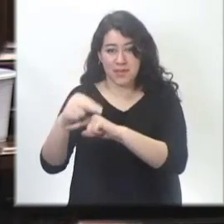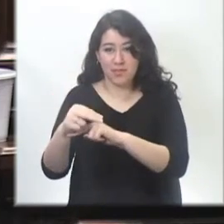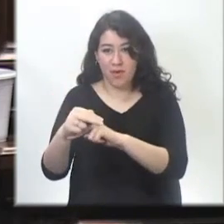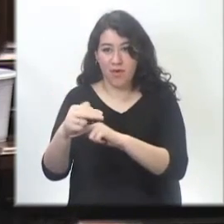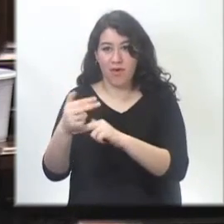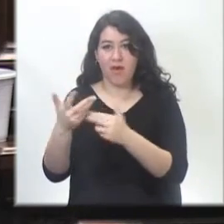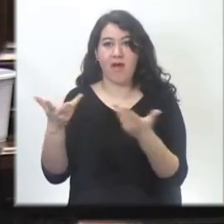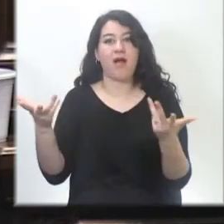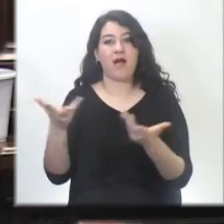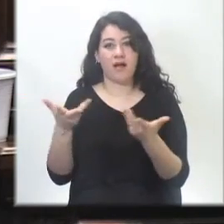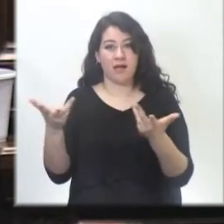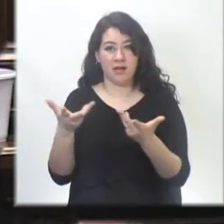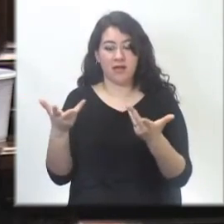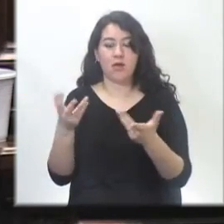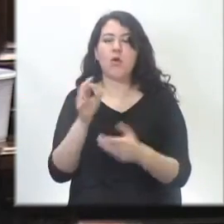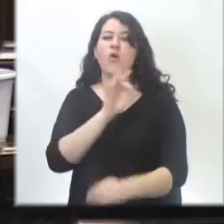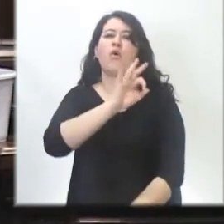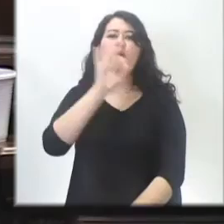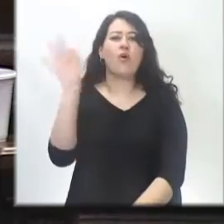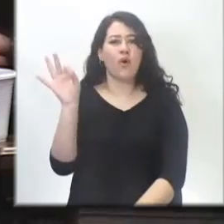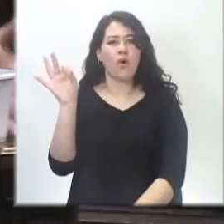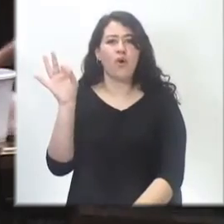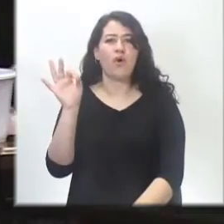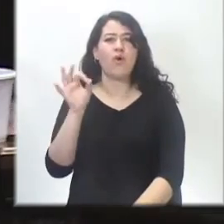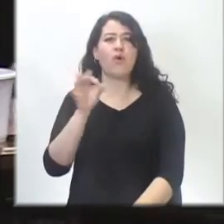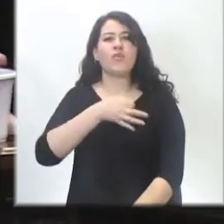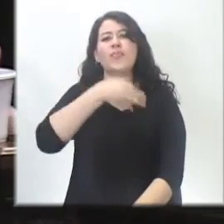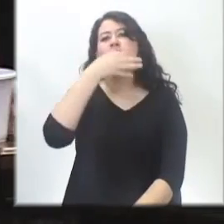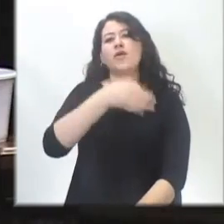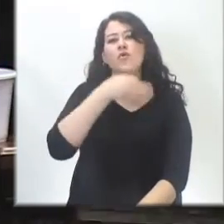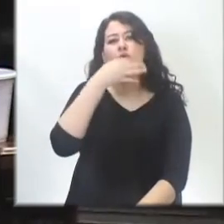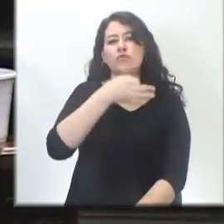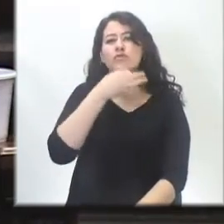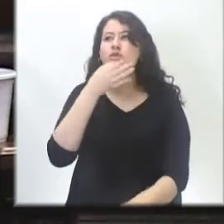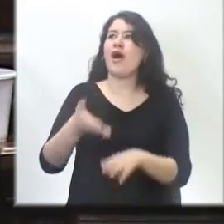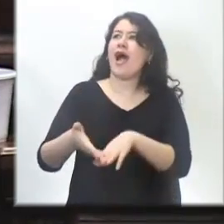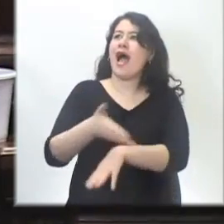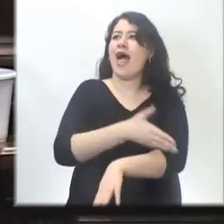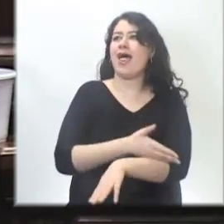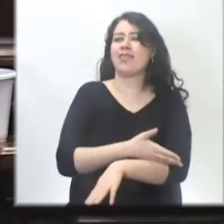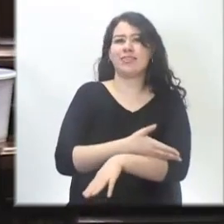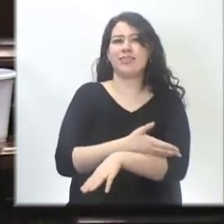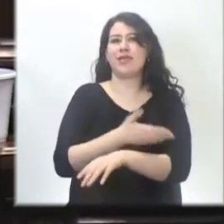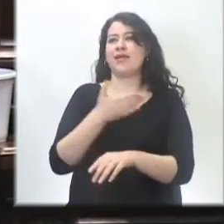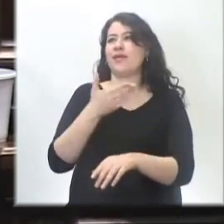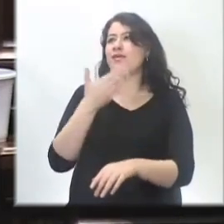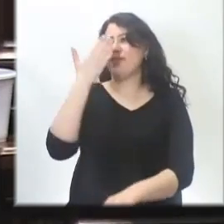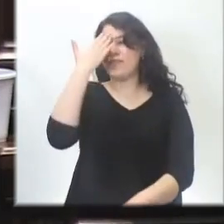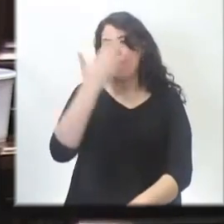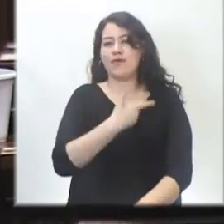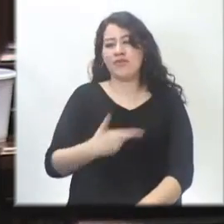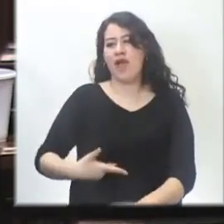lo mismo? ¿O es que había un discurso cuando se era oposición y ahora cuando se está en el gobierno